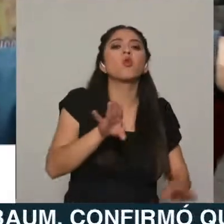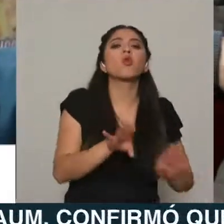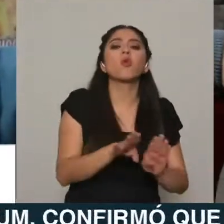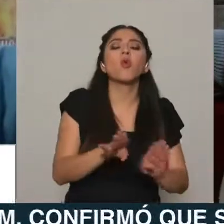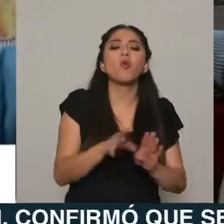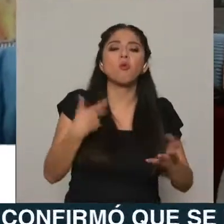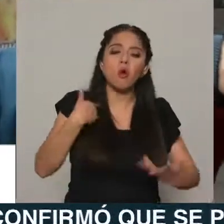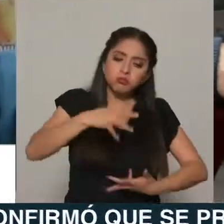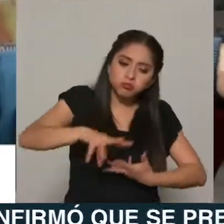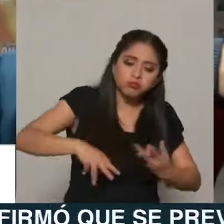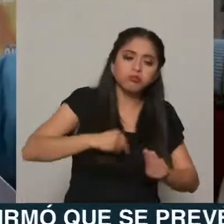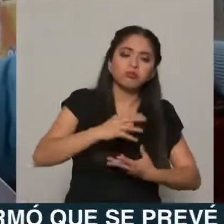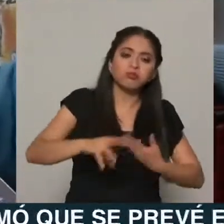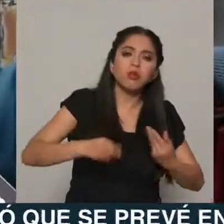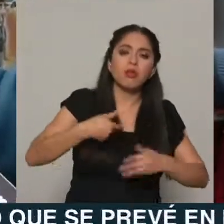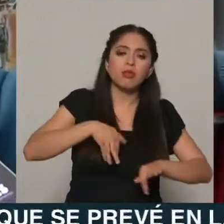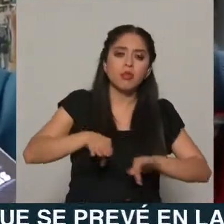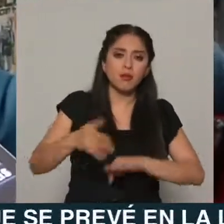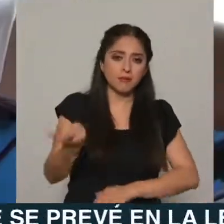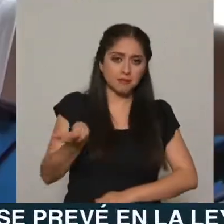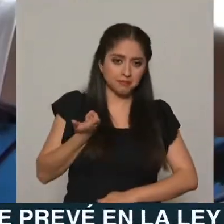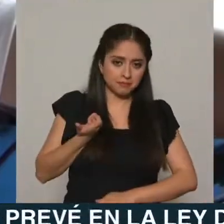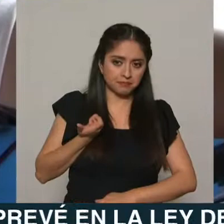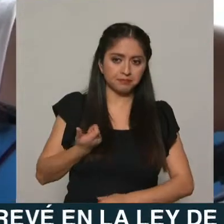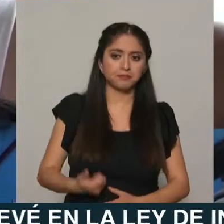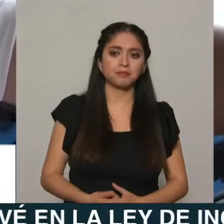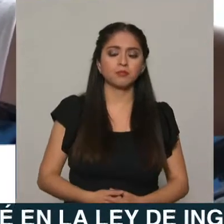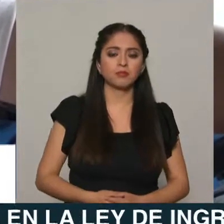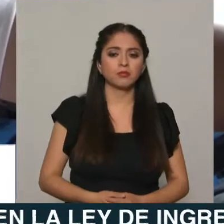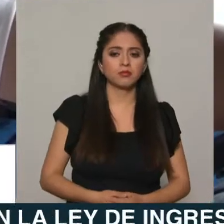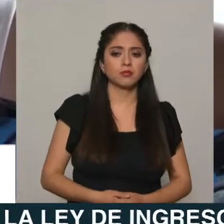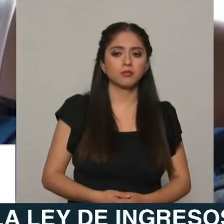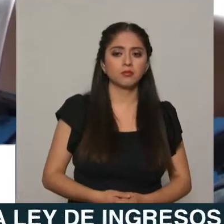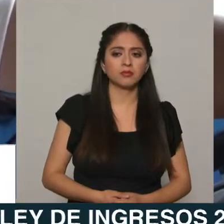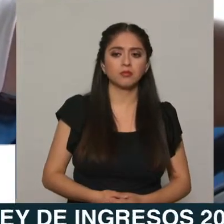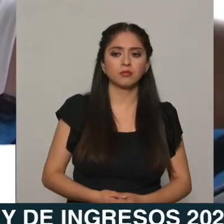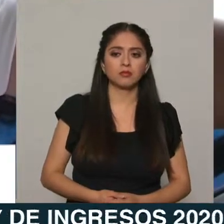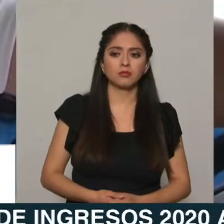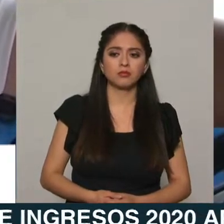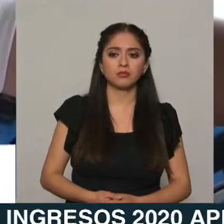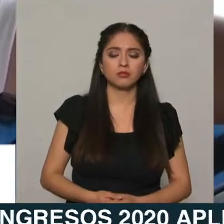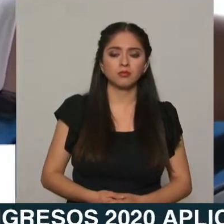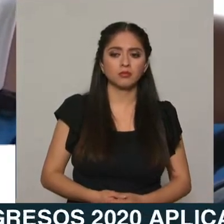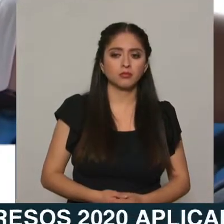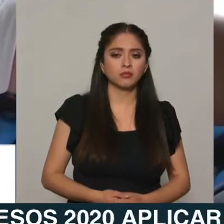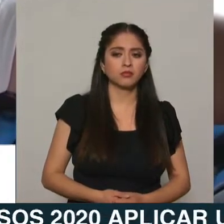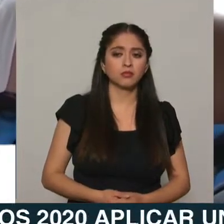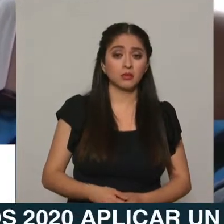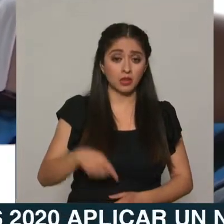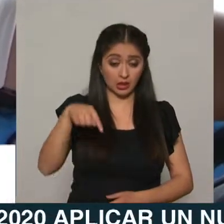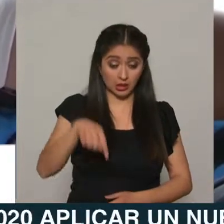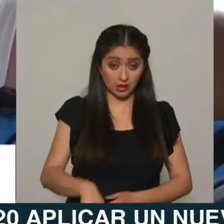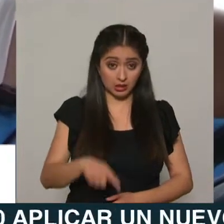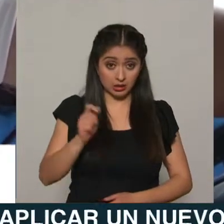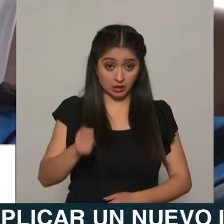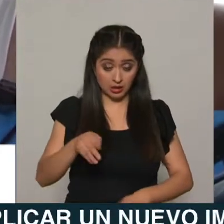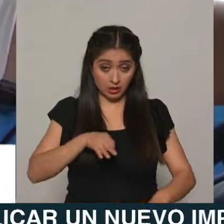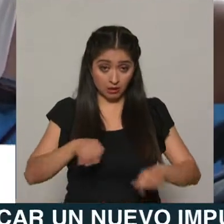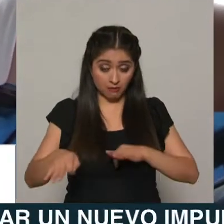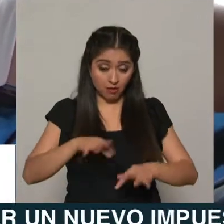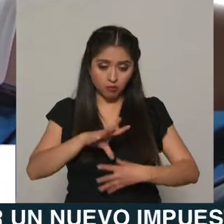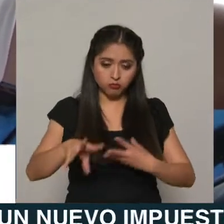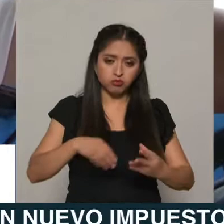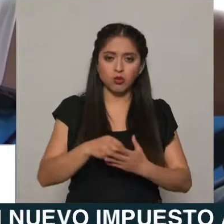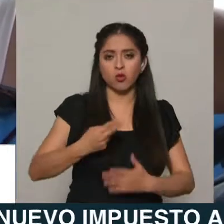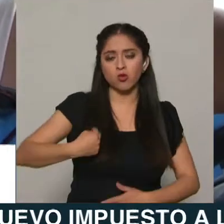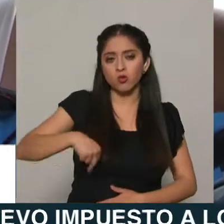forma pues un centavito. Ya que es una fuente de trabajo para nosotros, es un ingreso, ya que